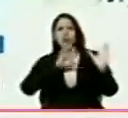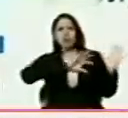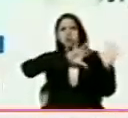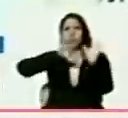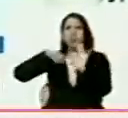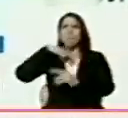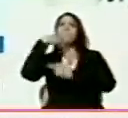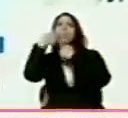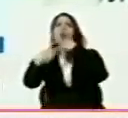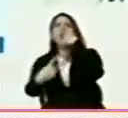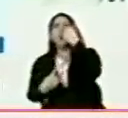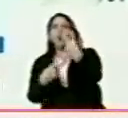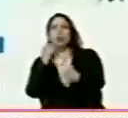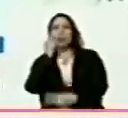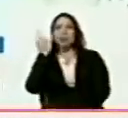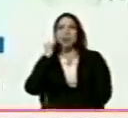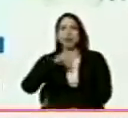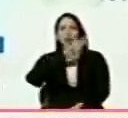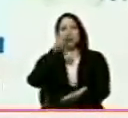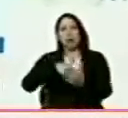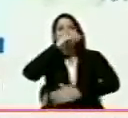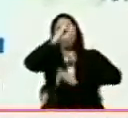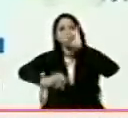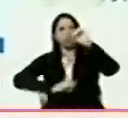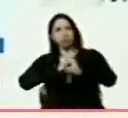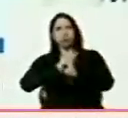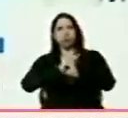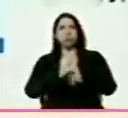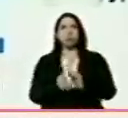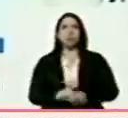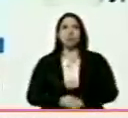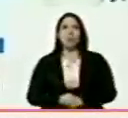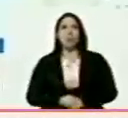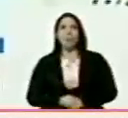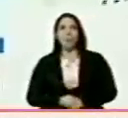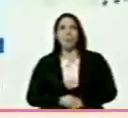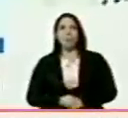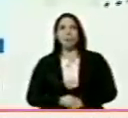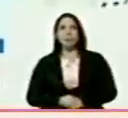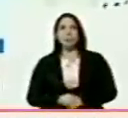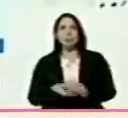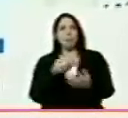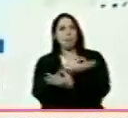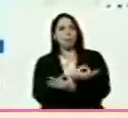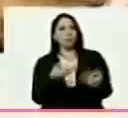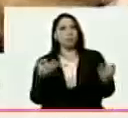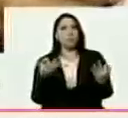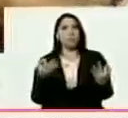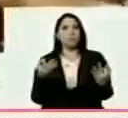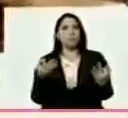y delegadas nacionales e internacionales de este extraordinario,